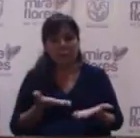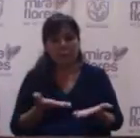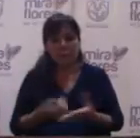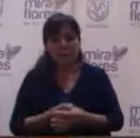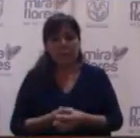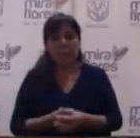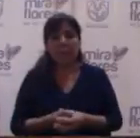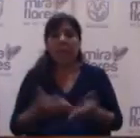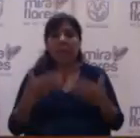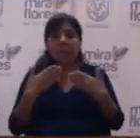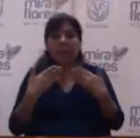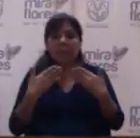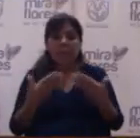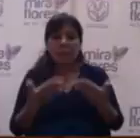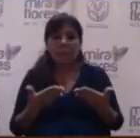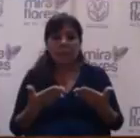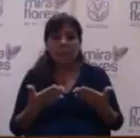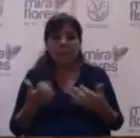Gracias, señor alcalde.